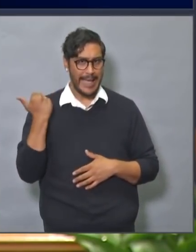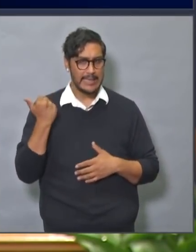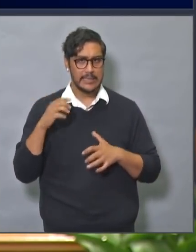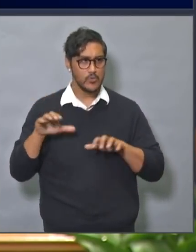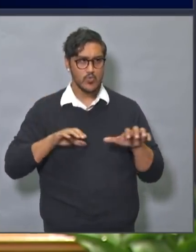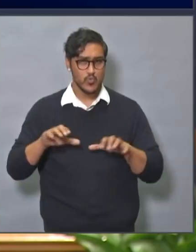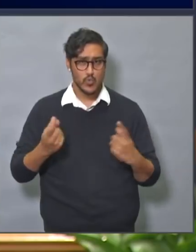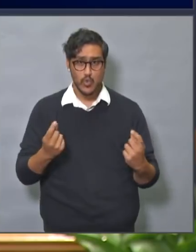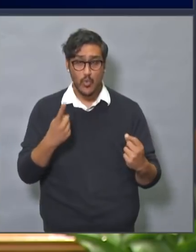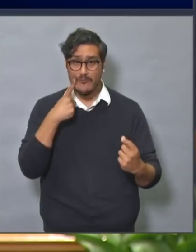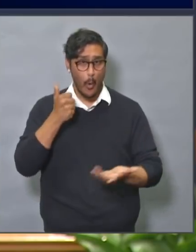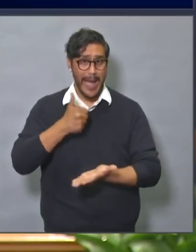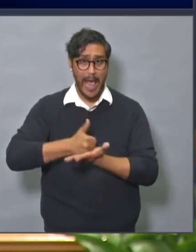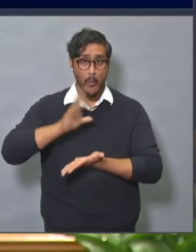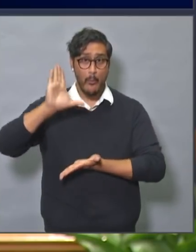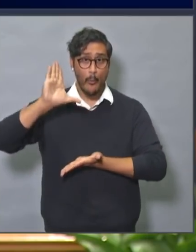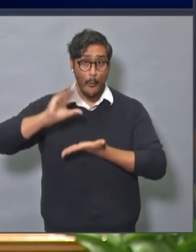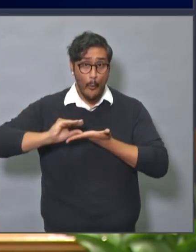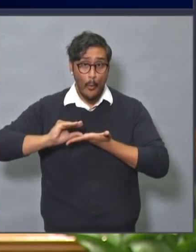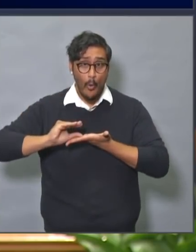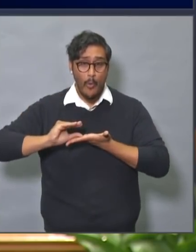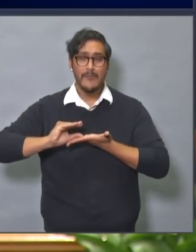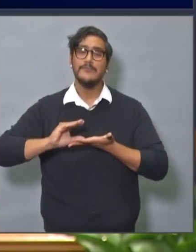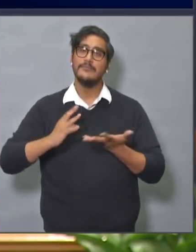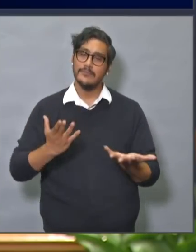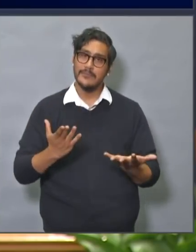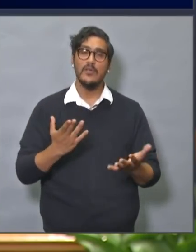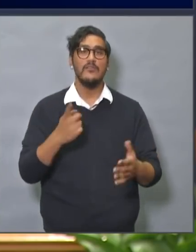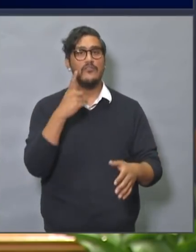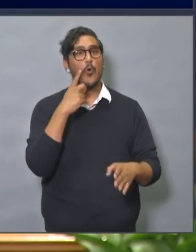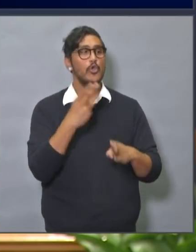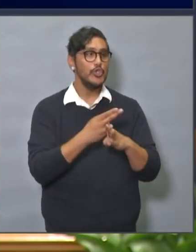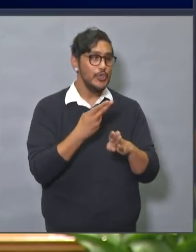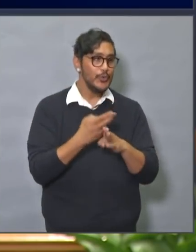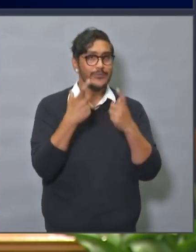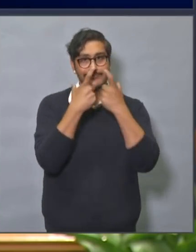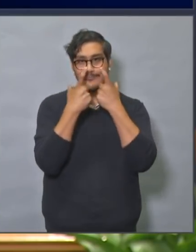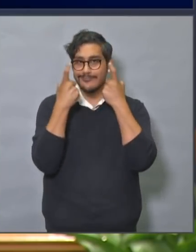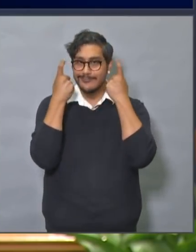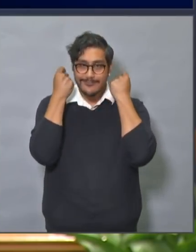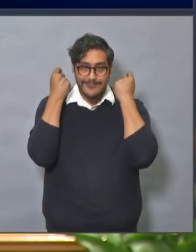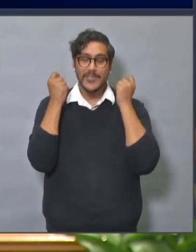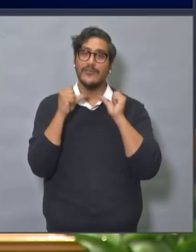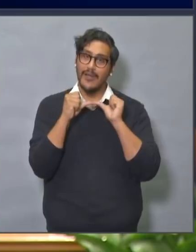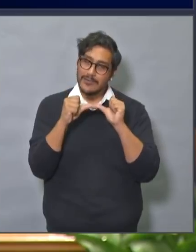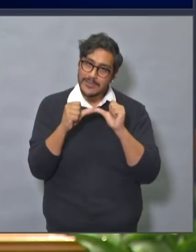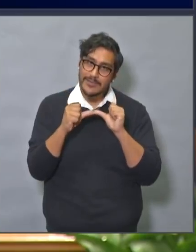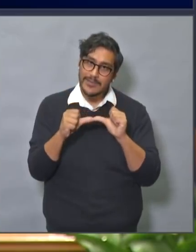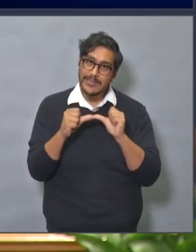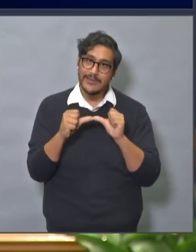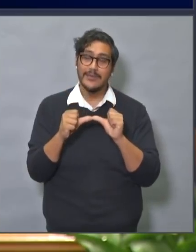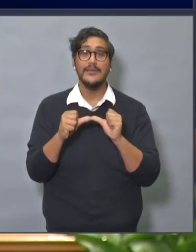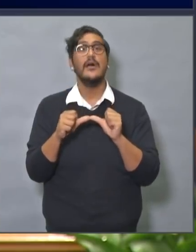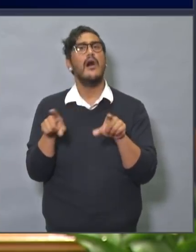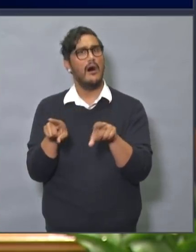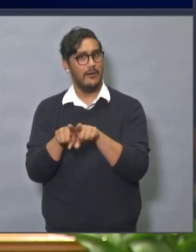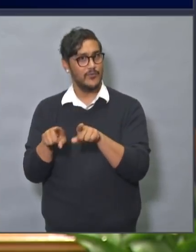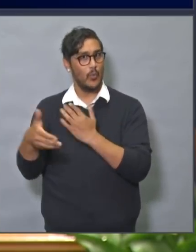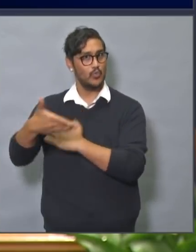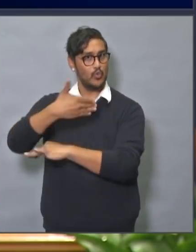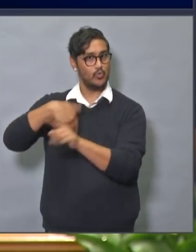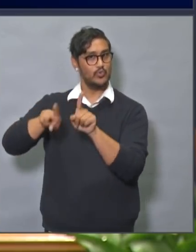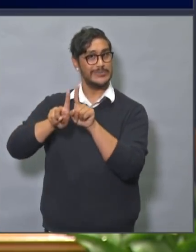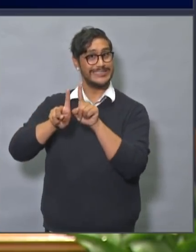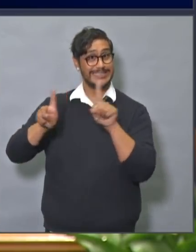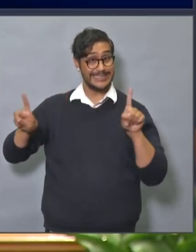propagación de este virus es el uso adecuado y constante de las cubiertas de tela para la cara, combinadas con el distanciamiento